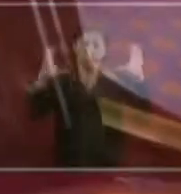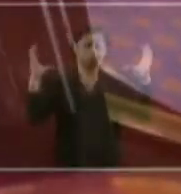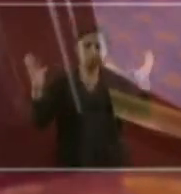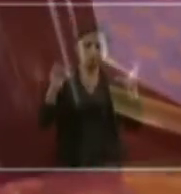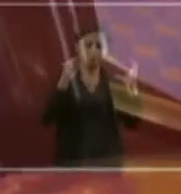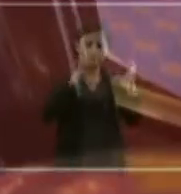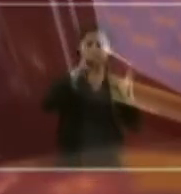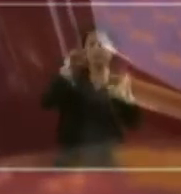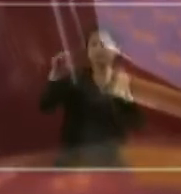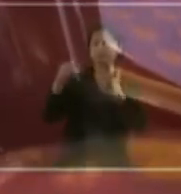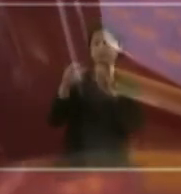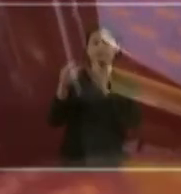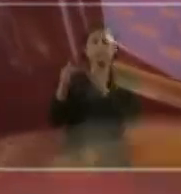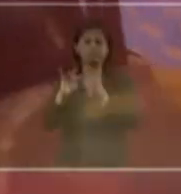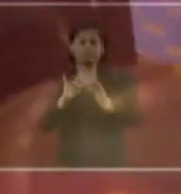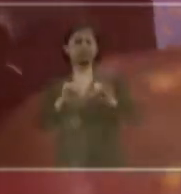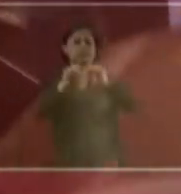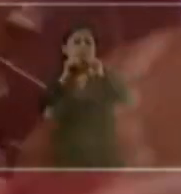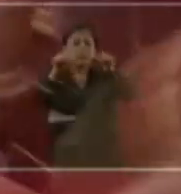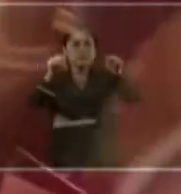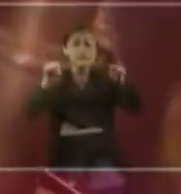en su